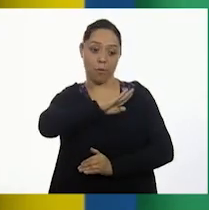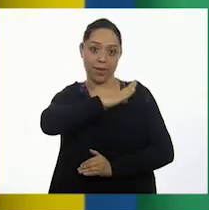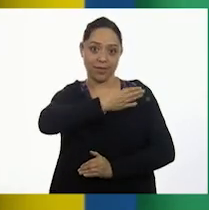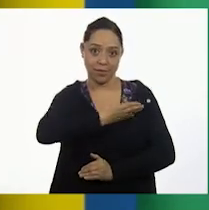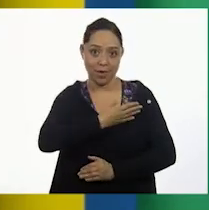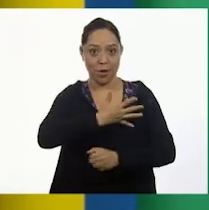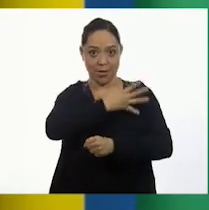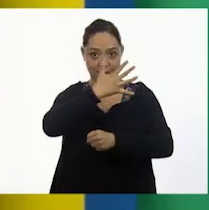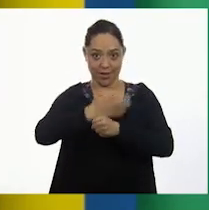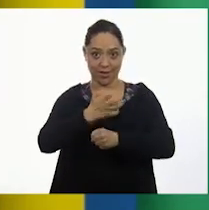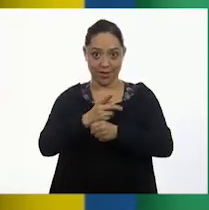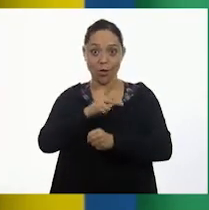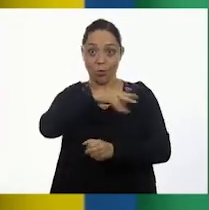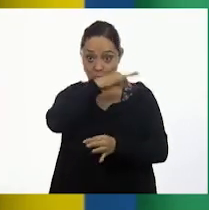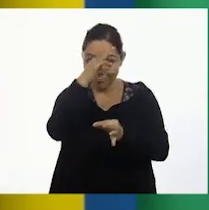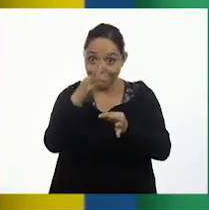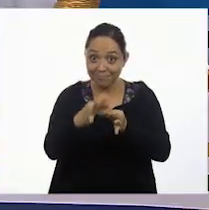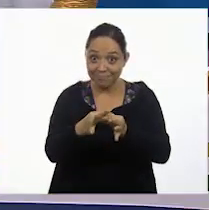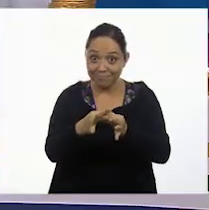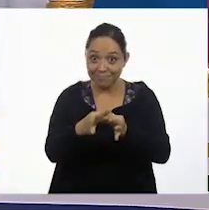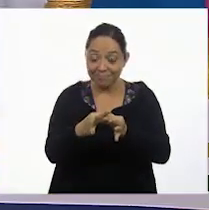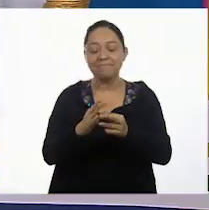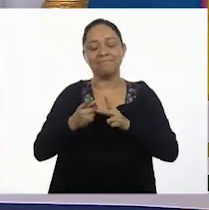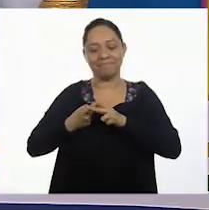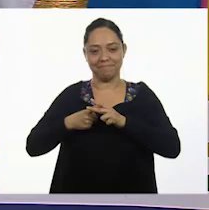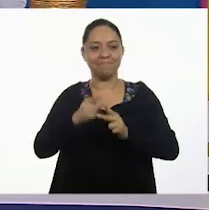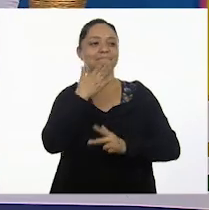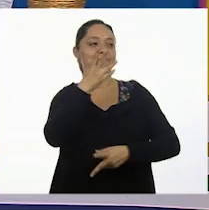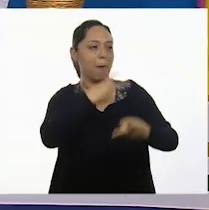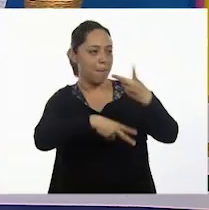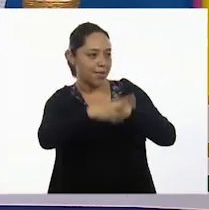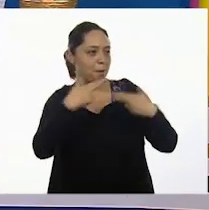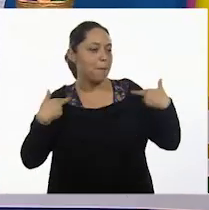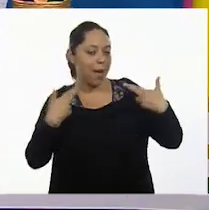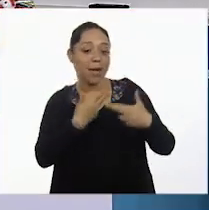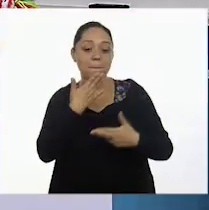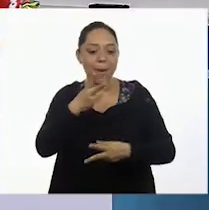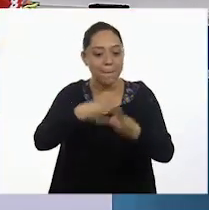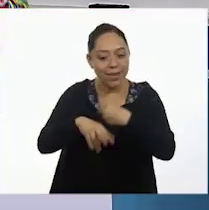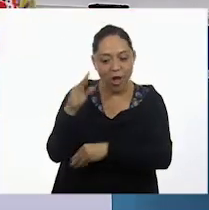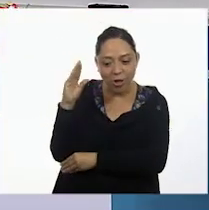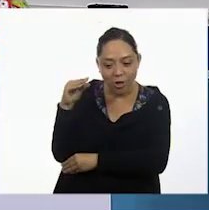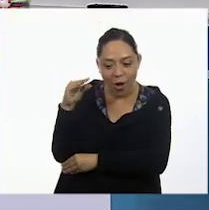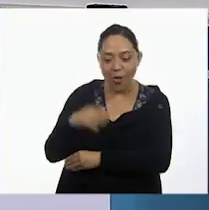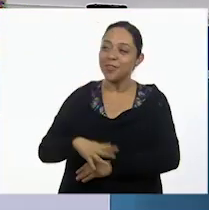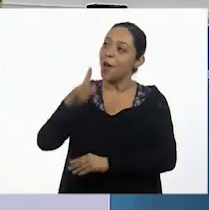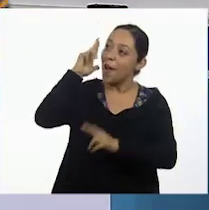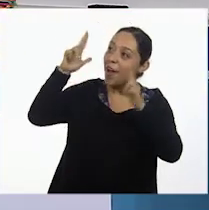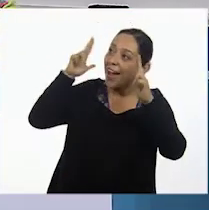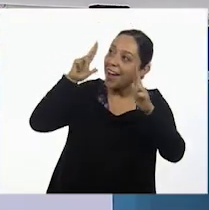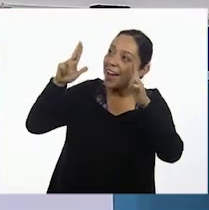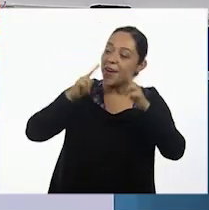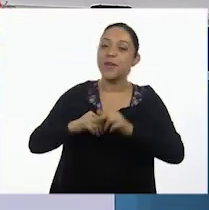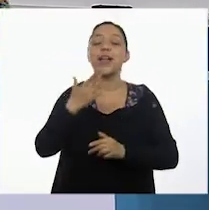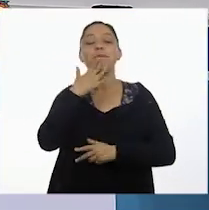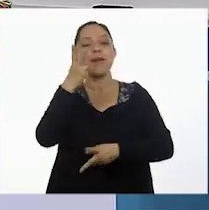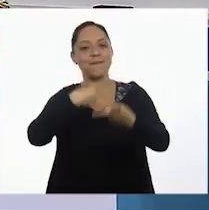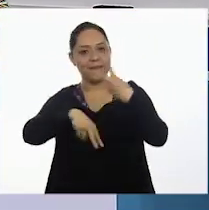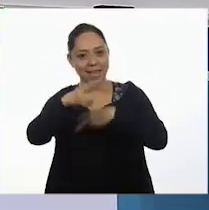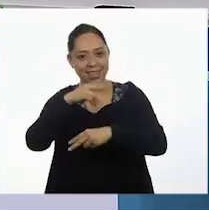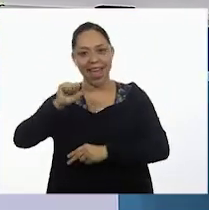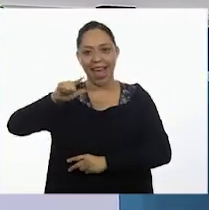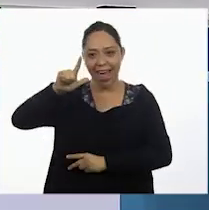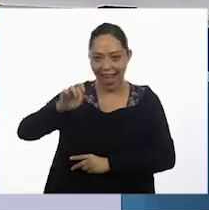grado. ¿Están listos? ¡Comenzamos! Bienvenido, profesor. Bienvenido, Ton. ¡Hola, hola! Bienvenido, Ton. Ale, bienvenida como